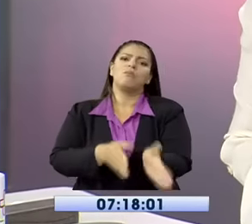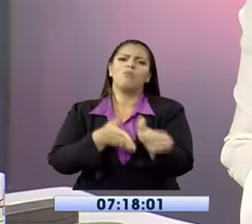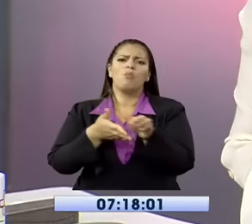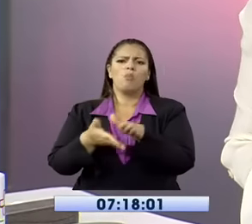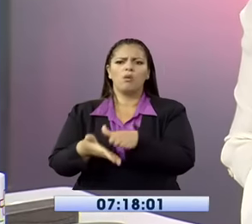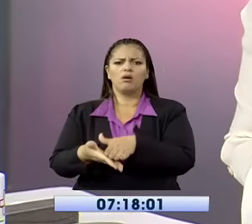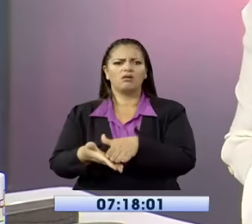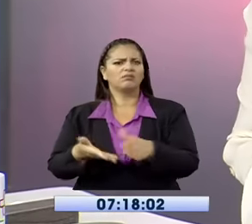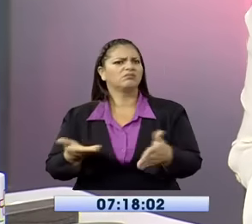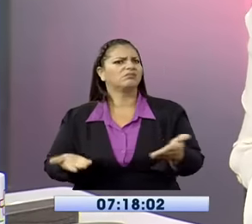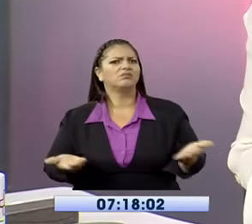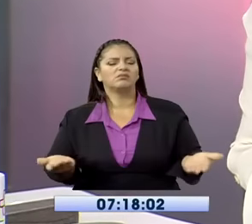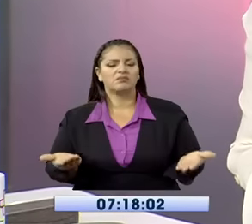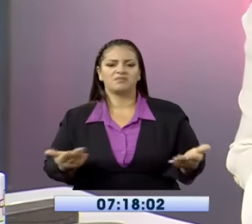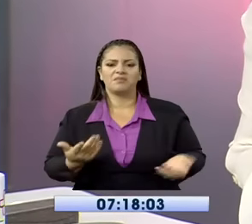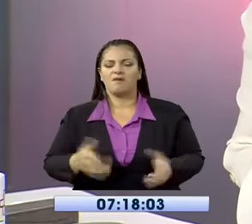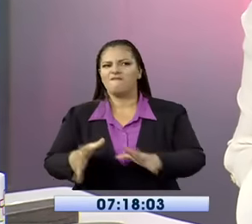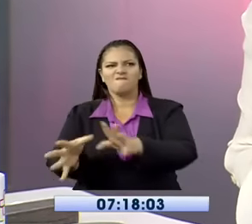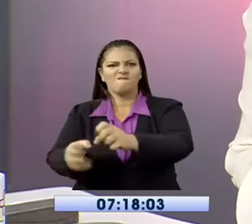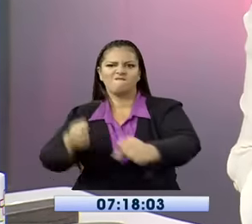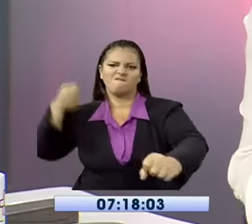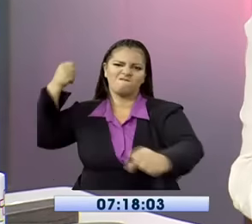asesinada a